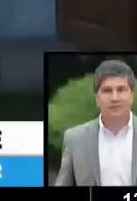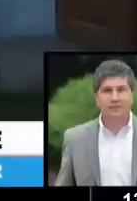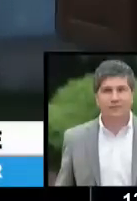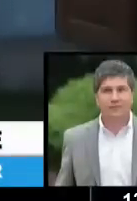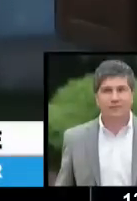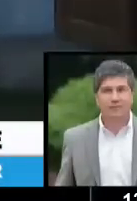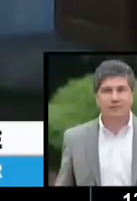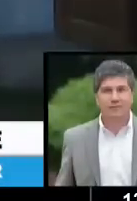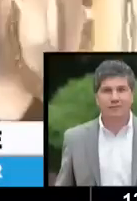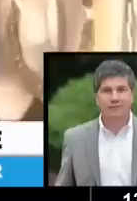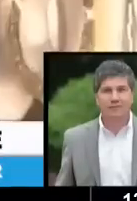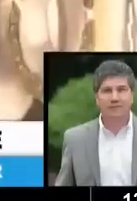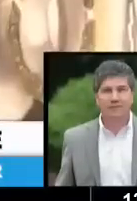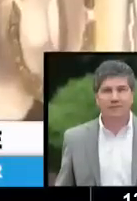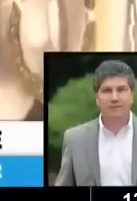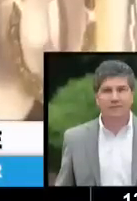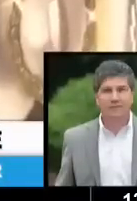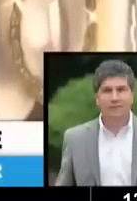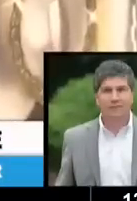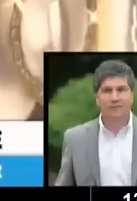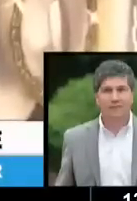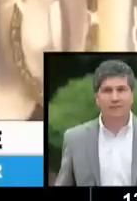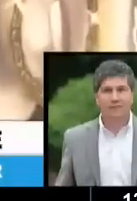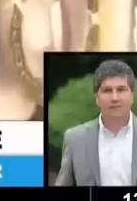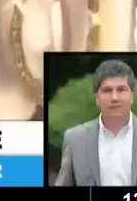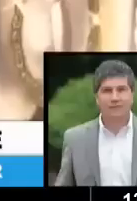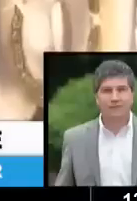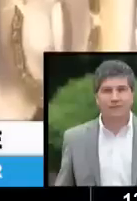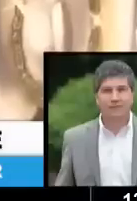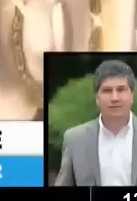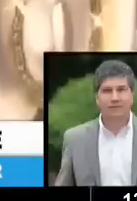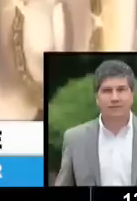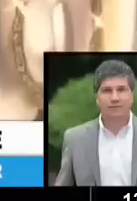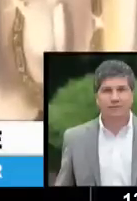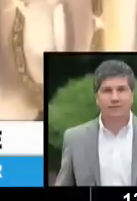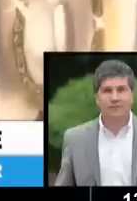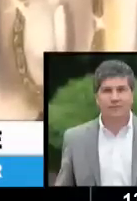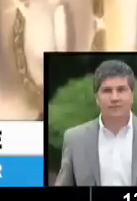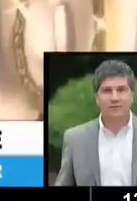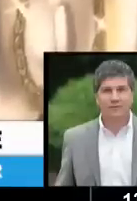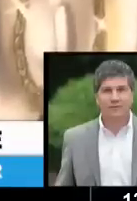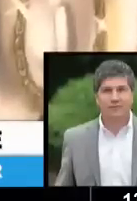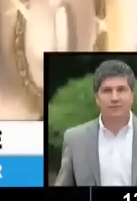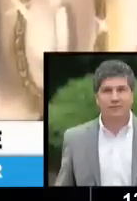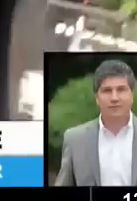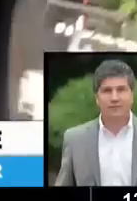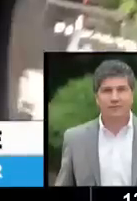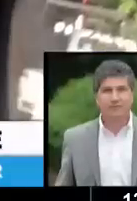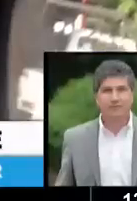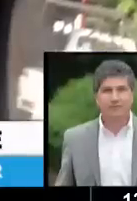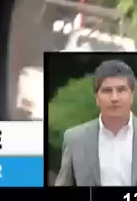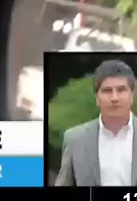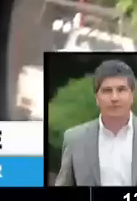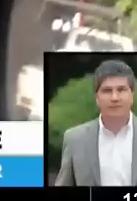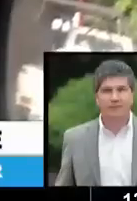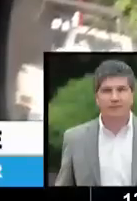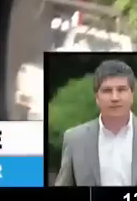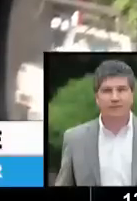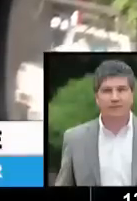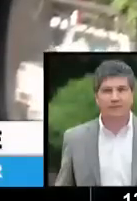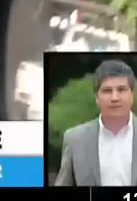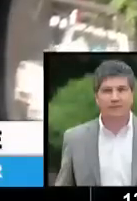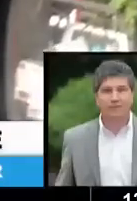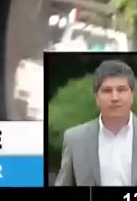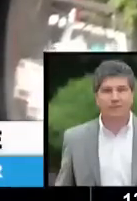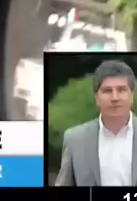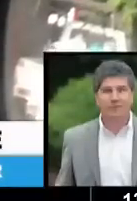municipios. Todo el respaldo que se requiera por parte del Ministerio del Interior y de las policías para garantizar que esto se haga de manera segura se van a tomar. Y